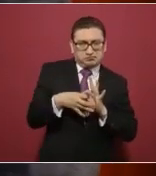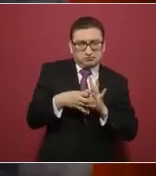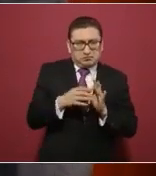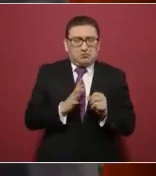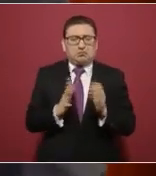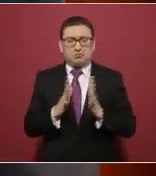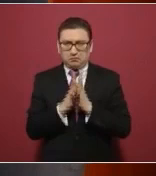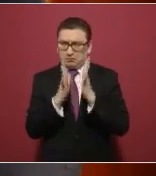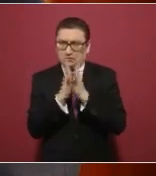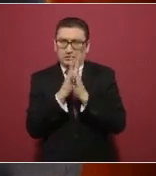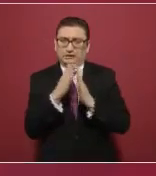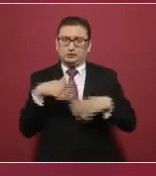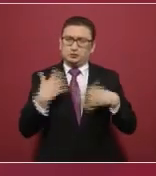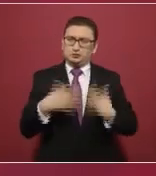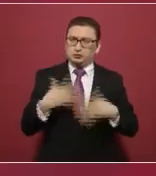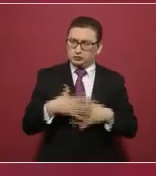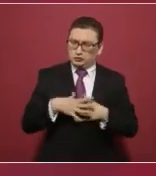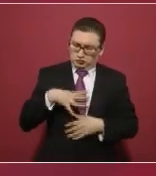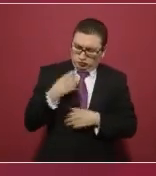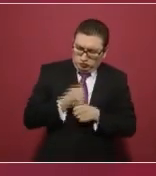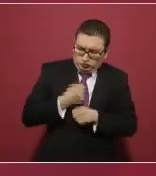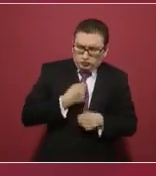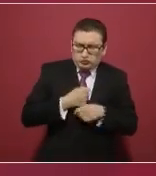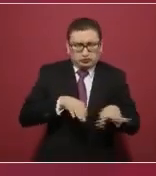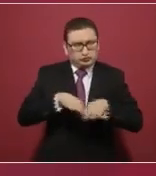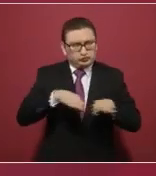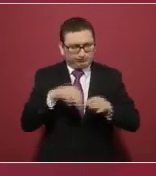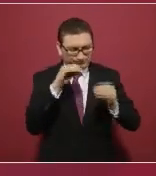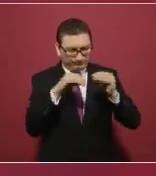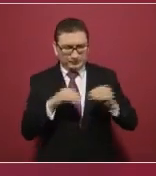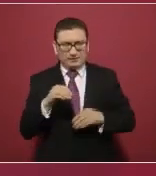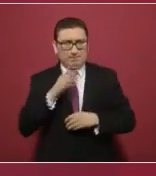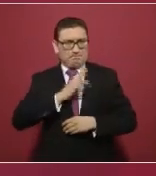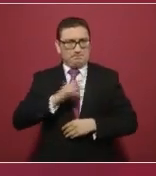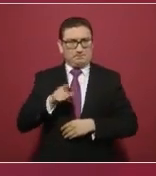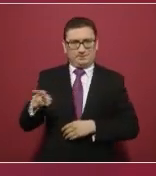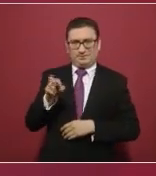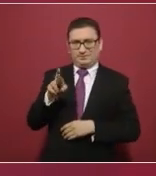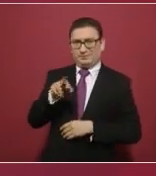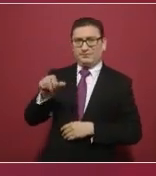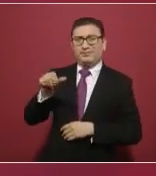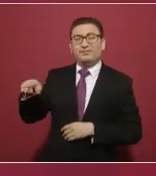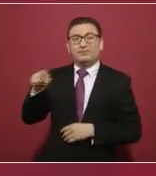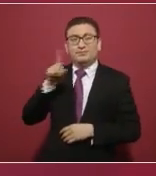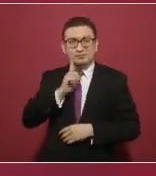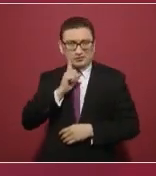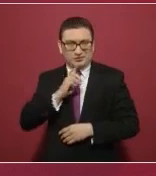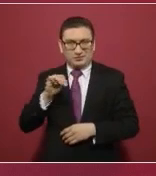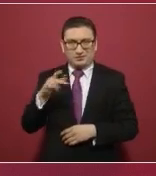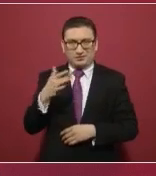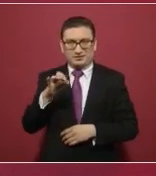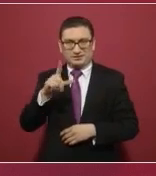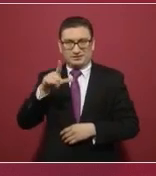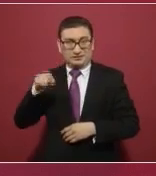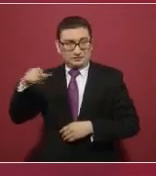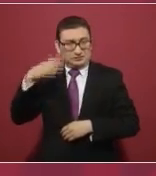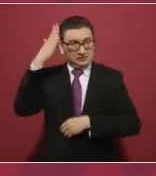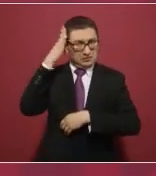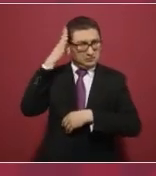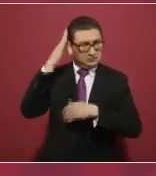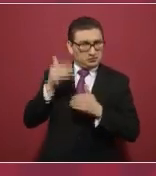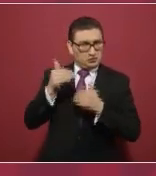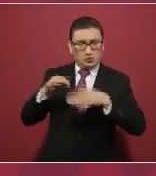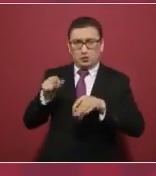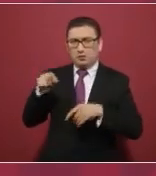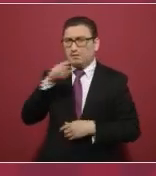esta ardua tarea. ¿Y quién mejor que la doctora Bachelet, quien ahora encabeza esta oficina, para